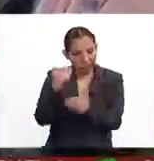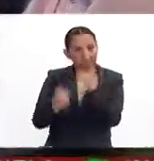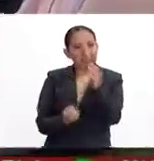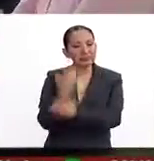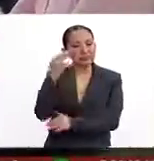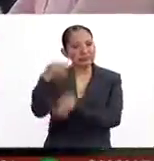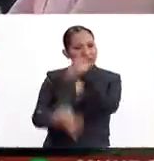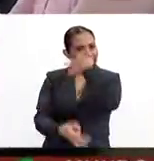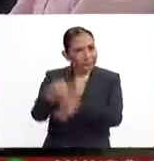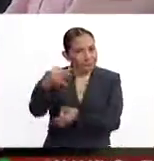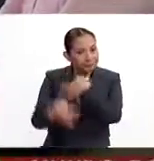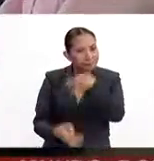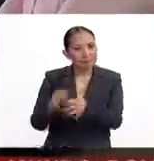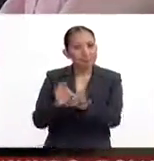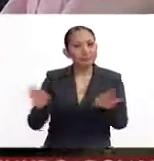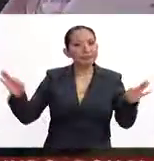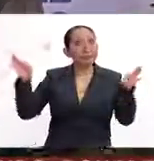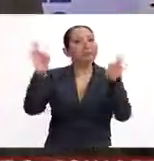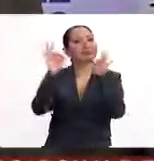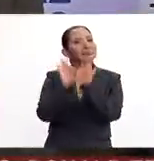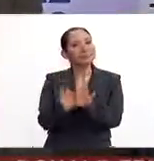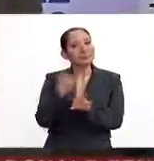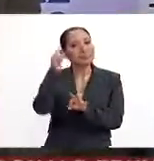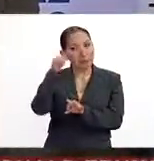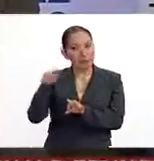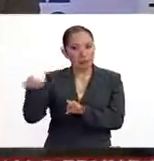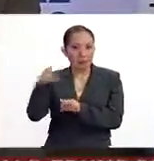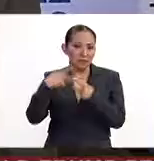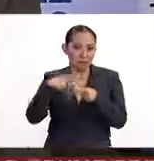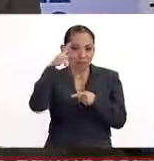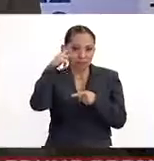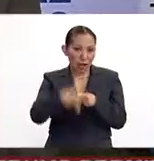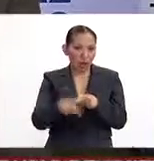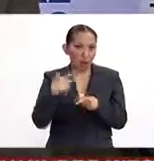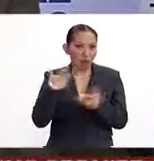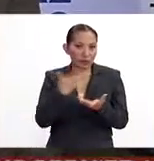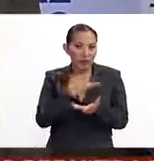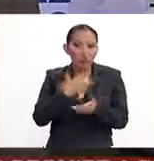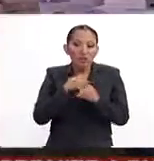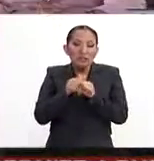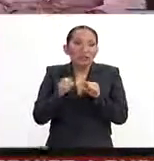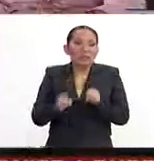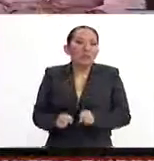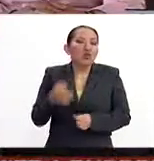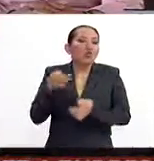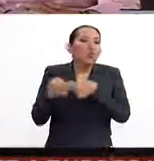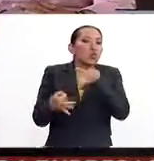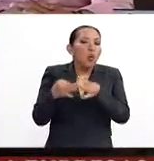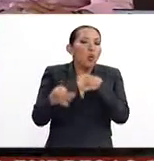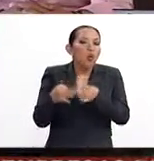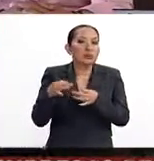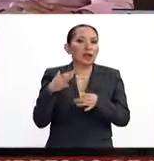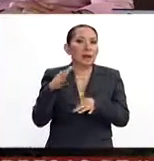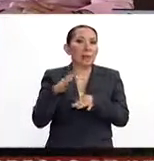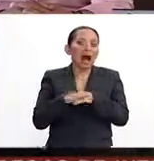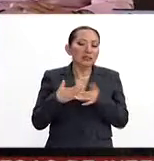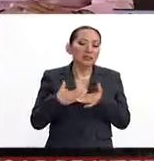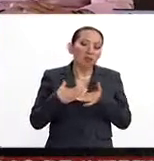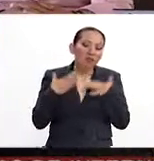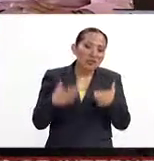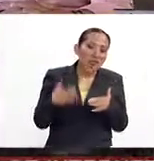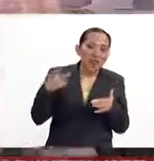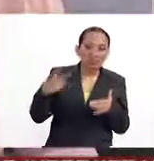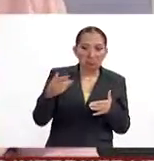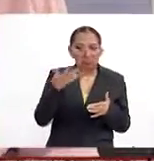reforma de justicia que es tan importante para los mexicanos, ¿no? Que contemos con un sistema de justicia que cada vez confiemos más en